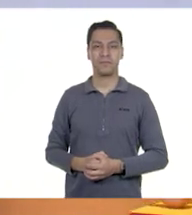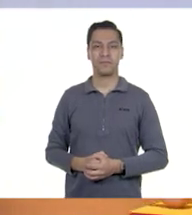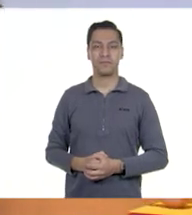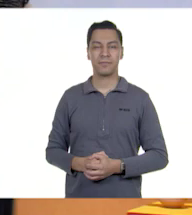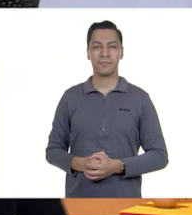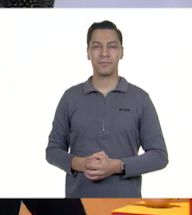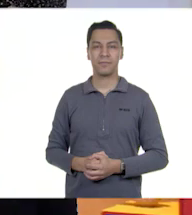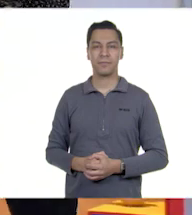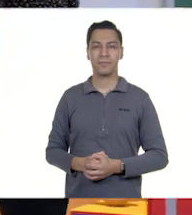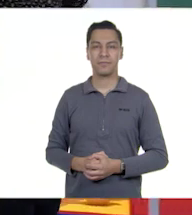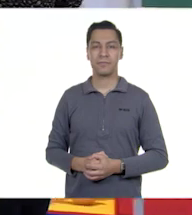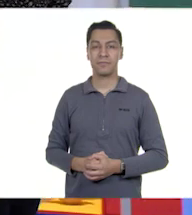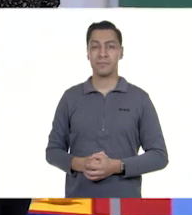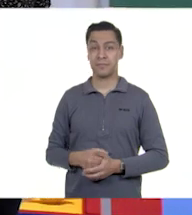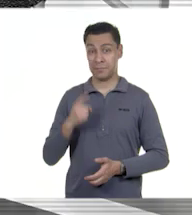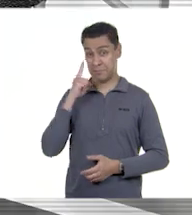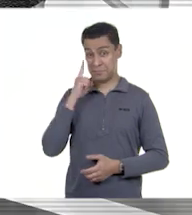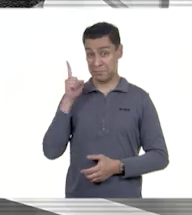Me voy.